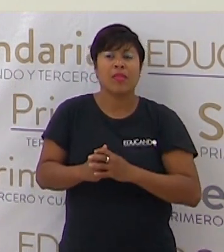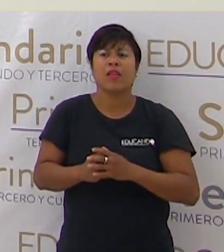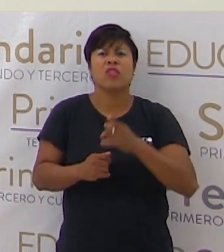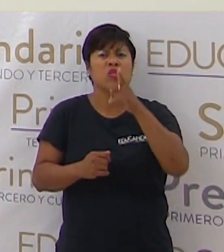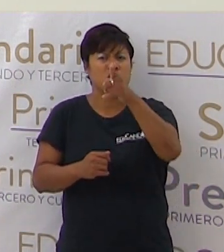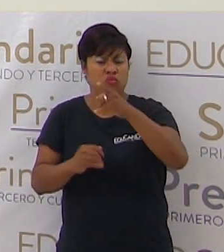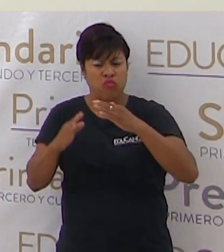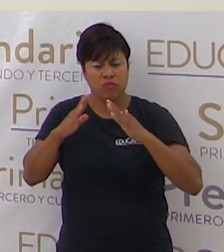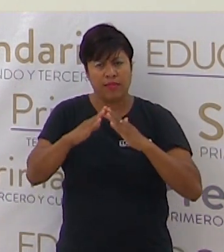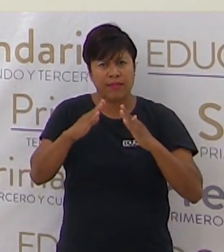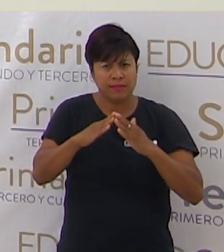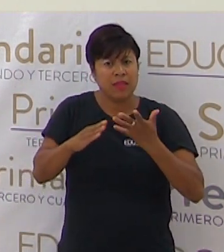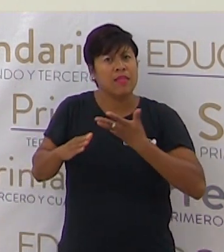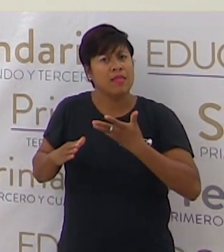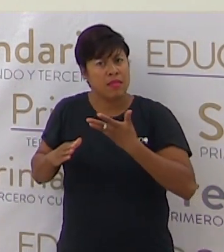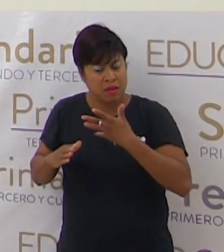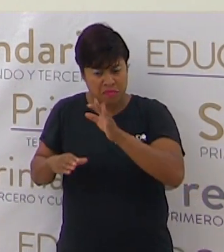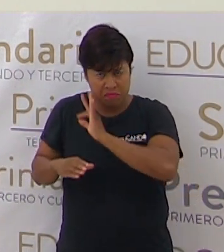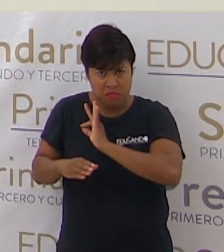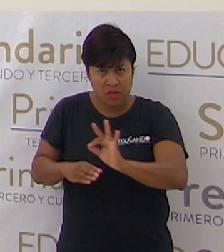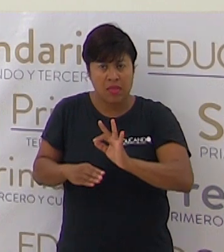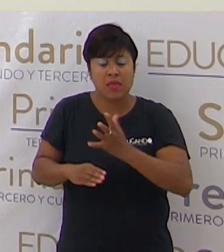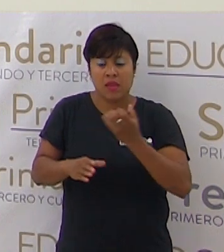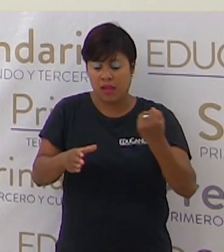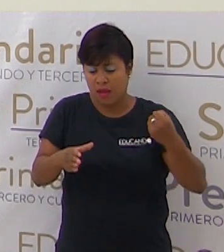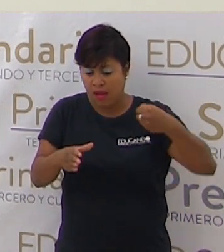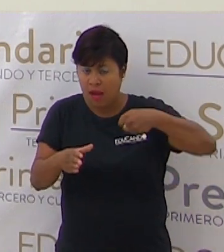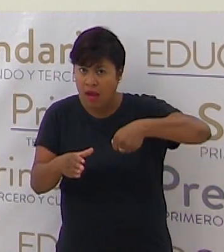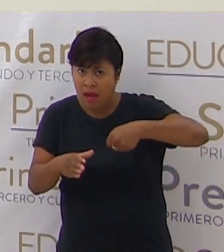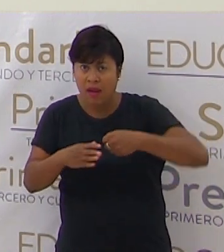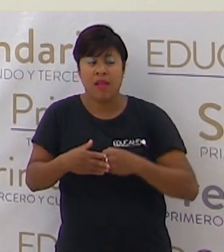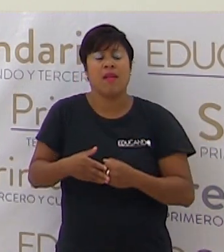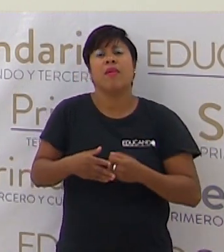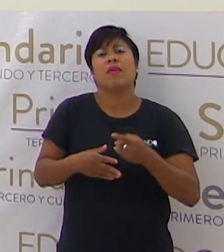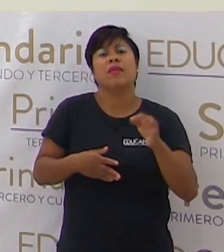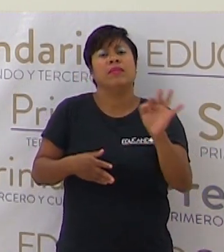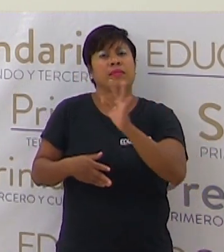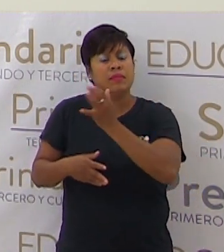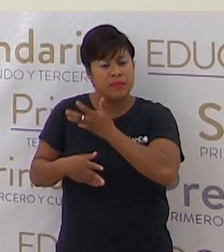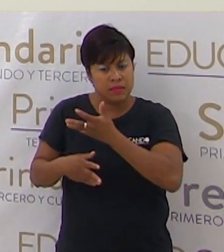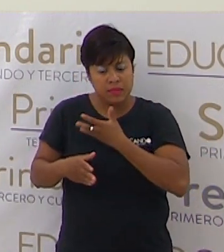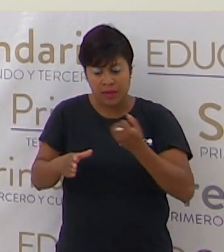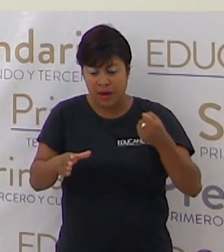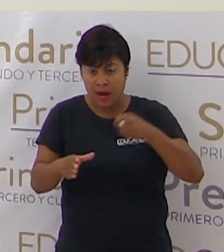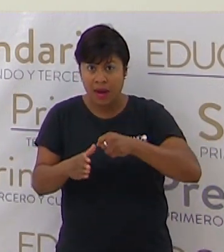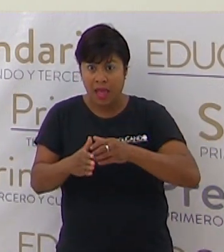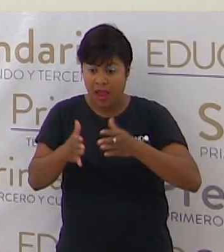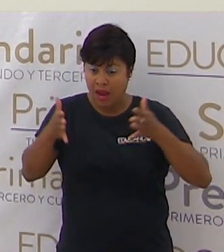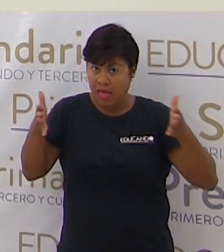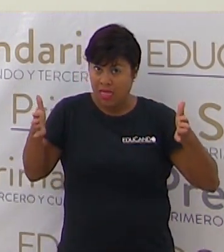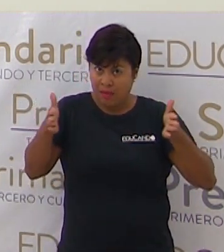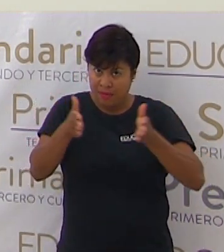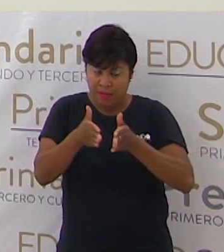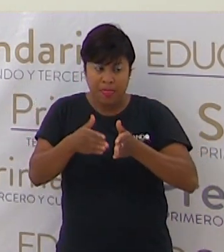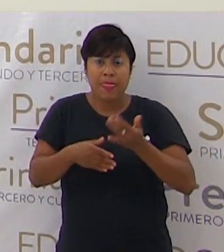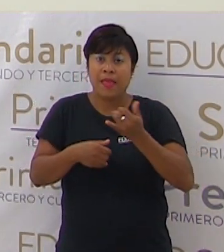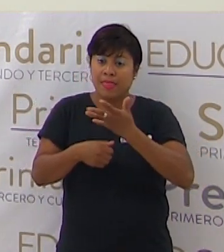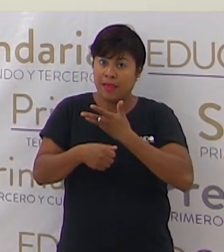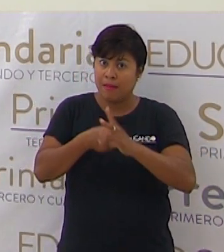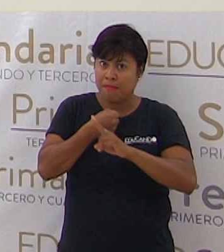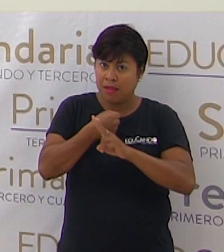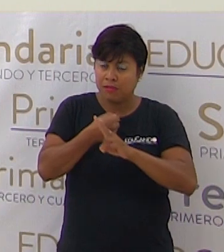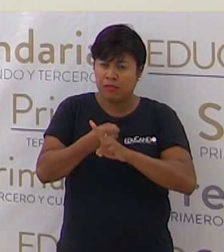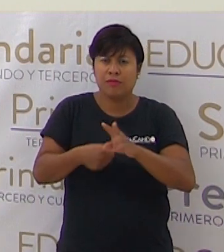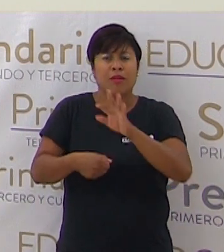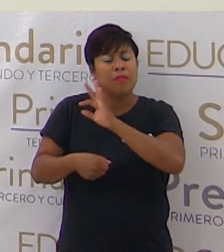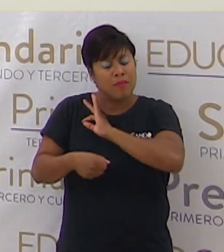Tú en casita, si tienes la posibilidad de tener una jarra, de tener una jarra grande, una pequeña y vasitos,